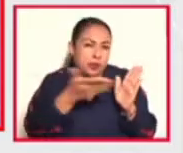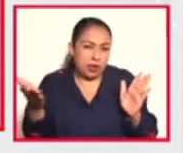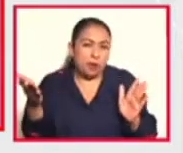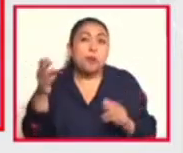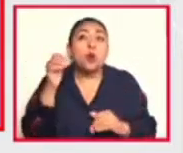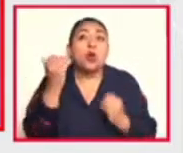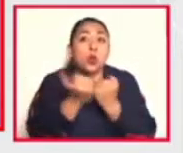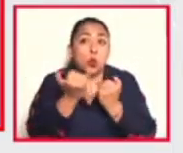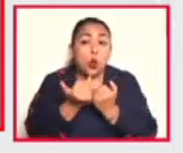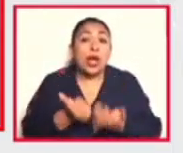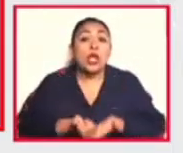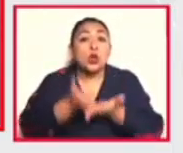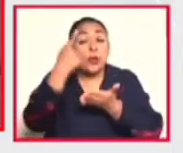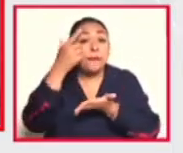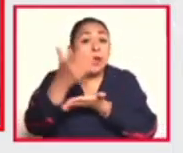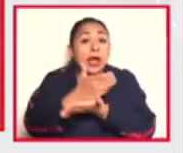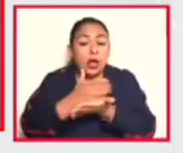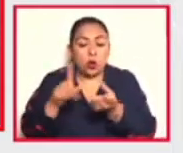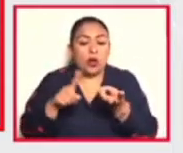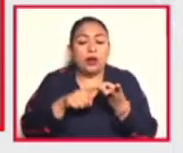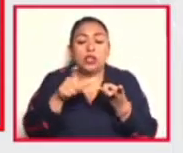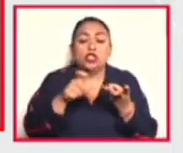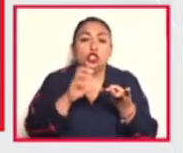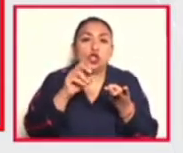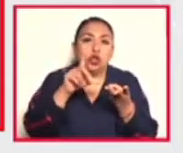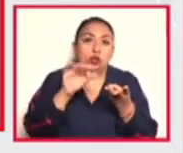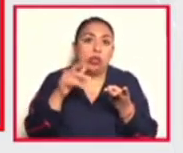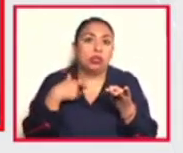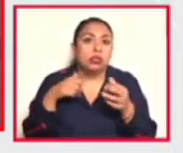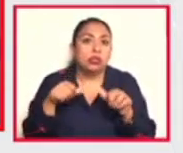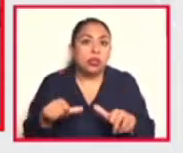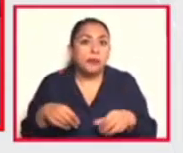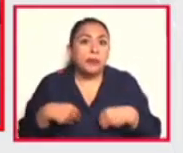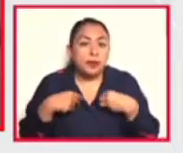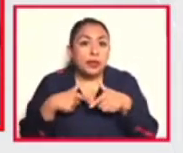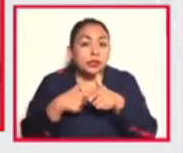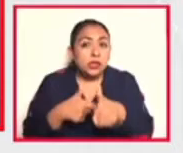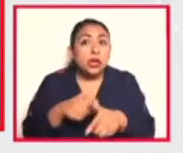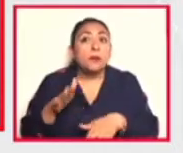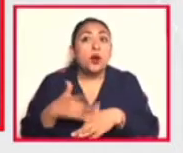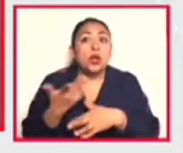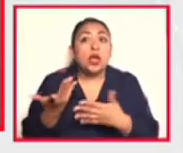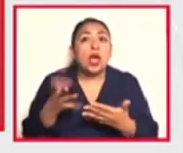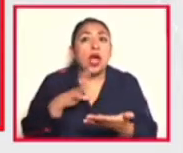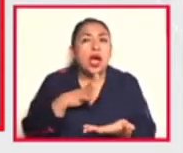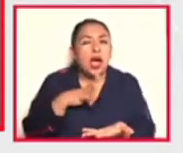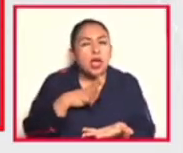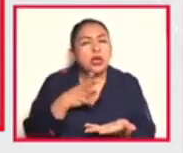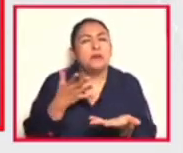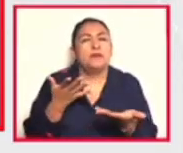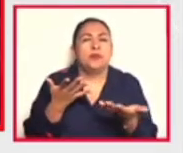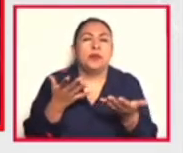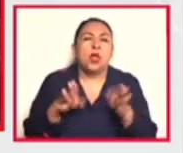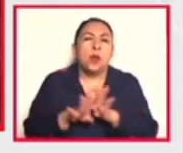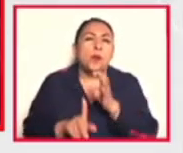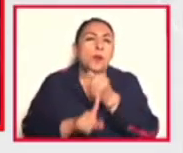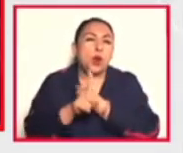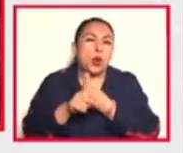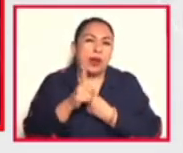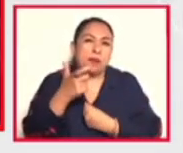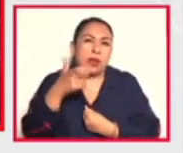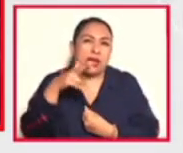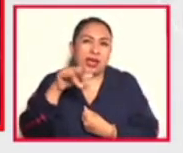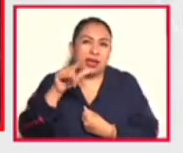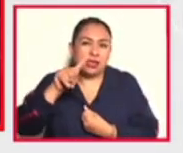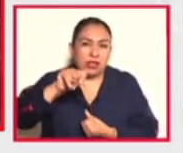curar, y los xoloscuintles, que sobrevivieron porque son producto de un... tienen un problema genético en uno de sus genes,